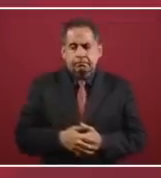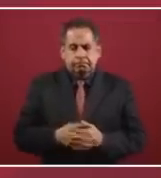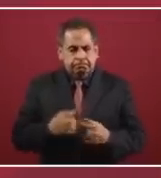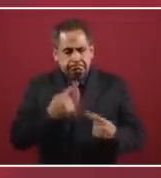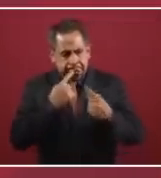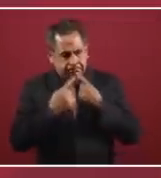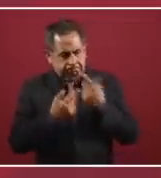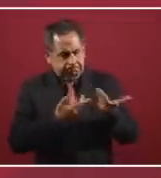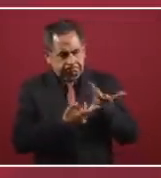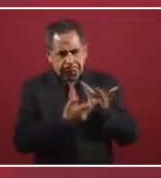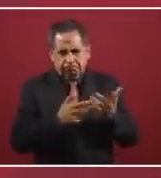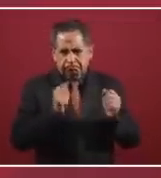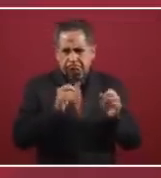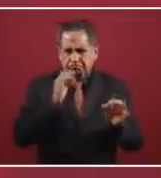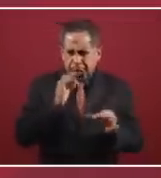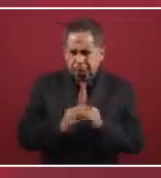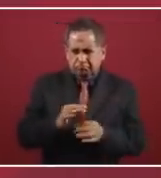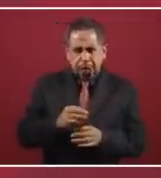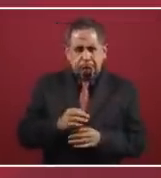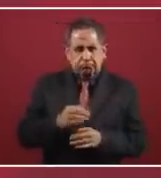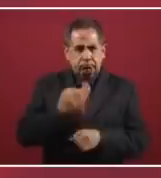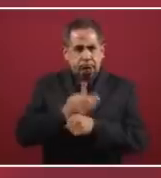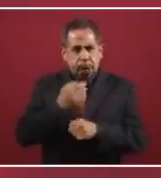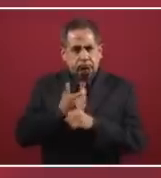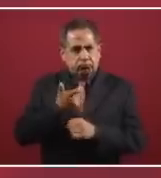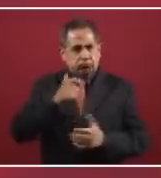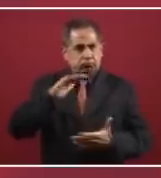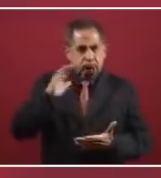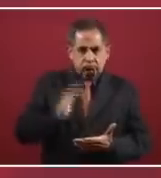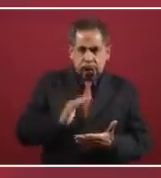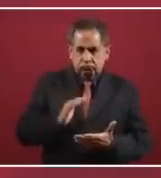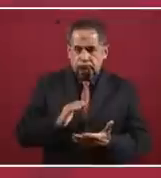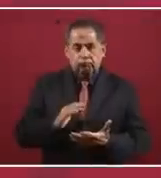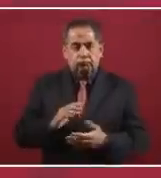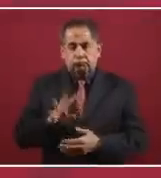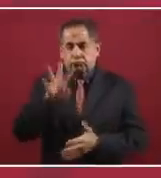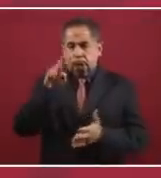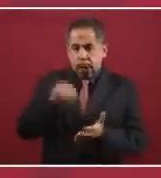arreglo a favor de esta tarifa significa